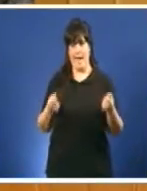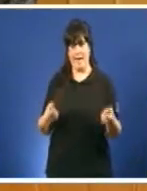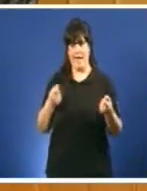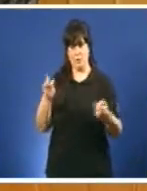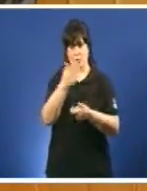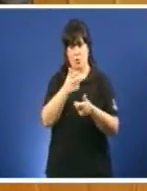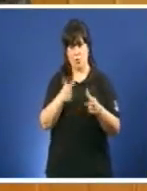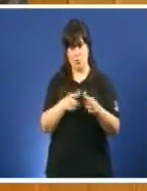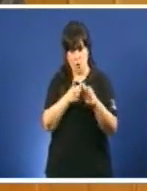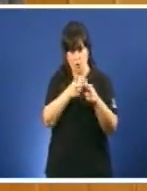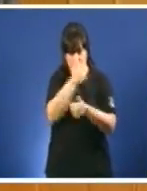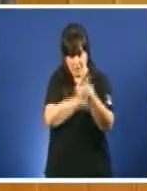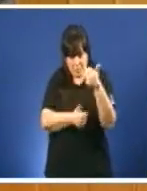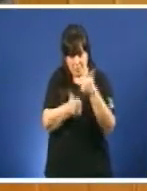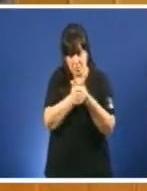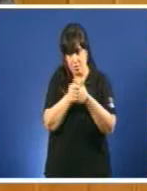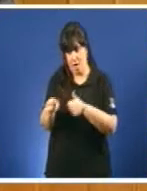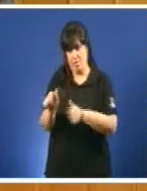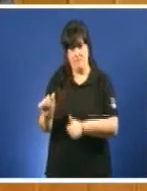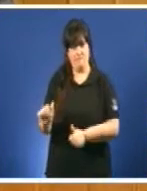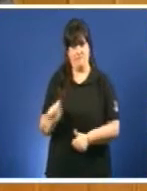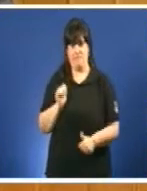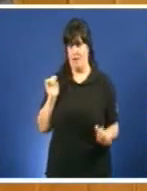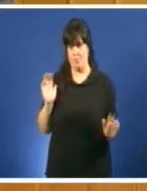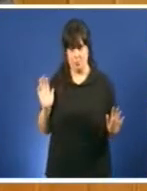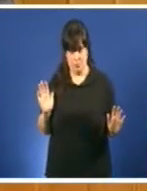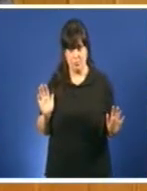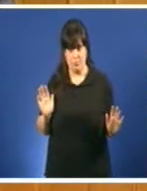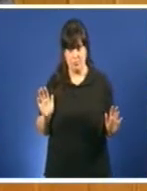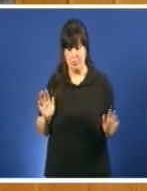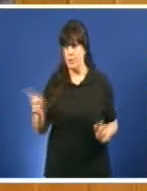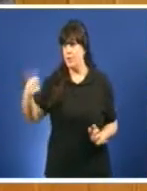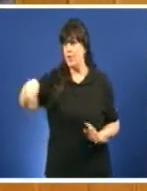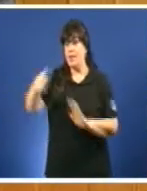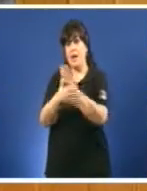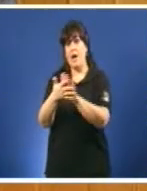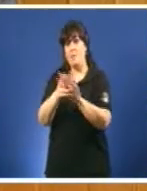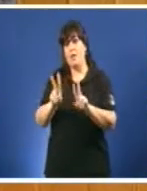Vostedes siguen afirmando que o gasto social representa o